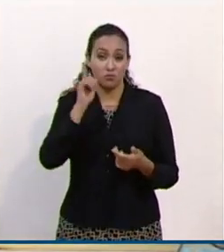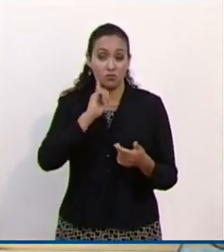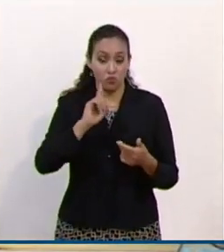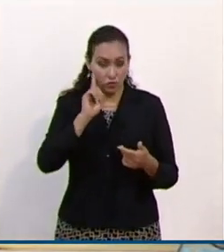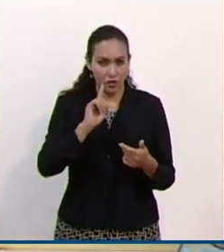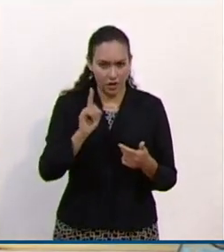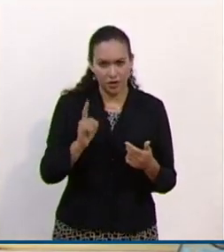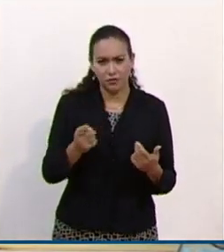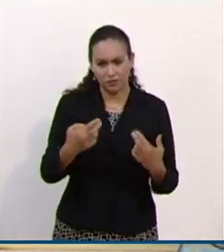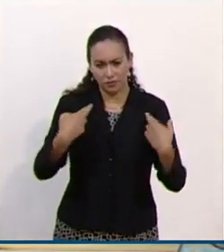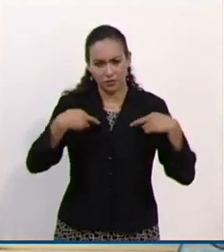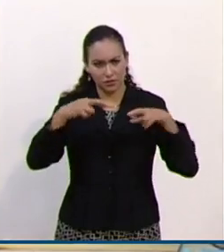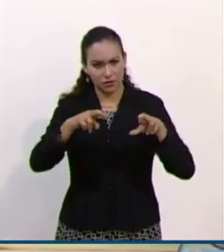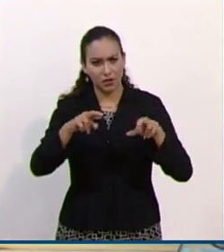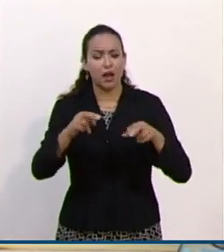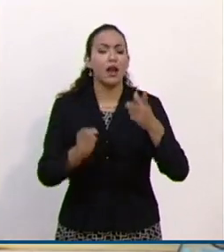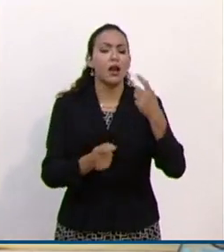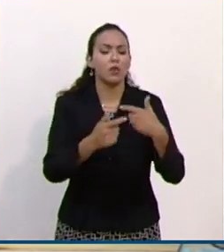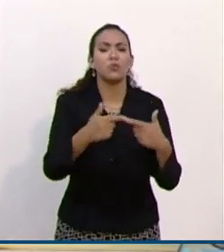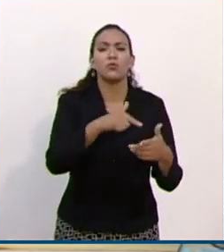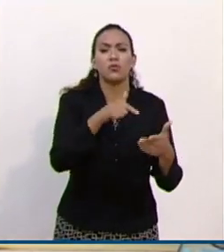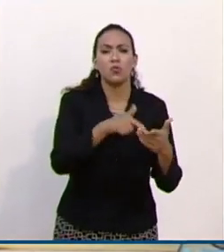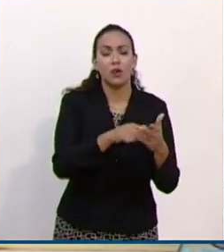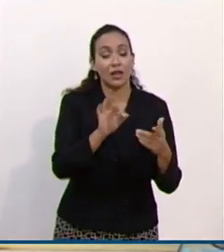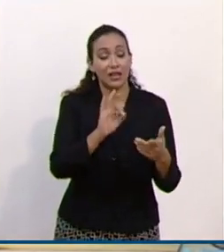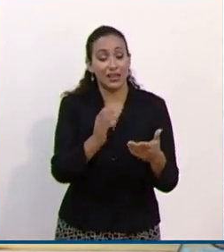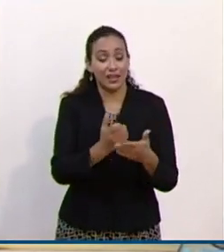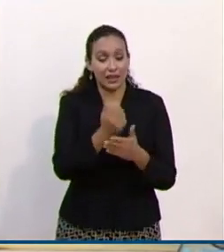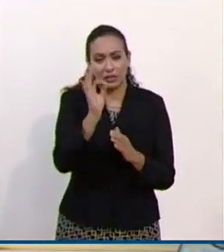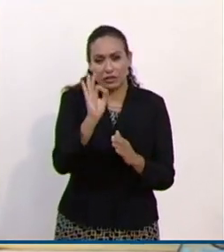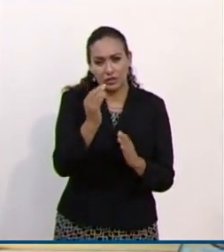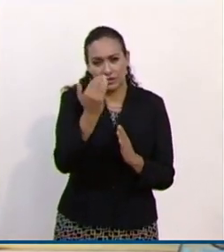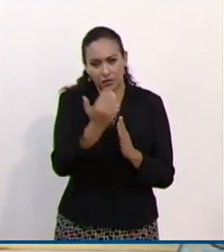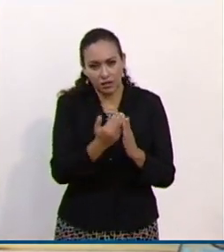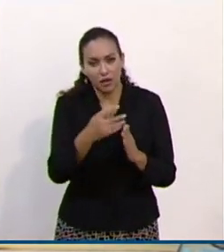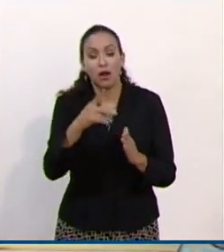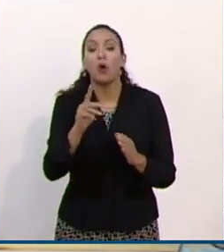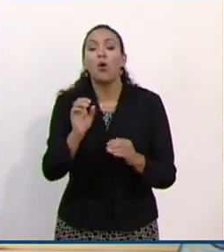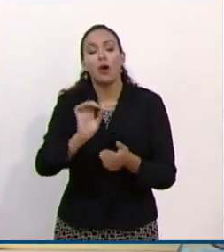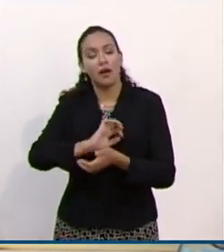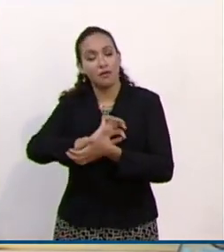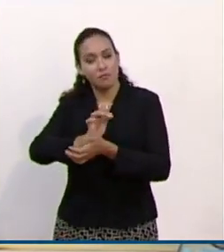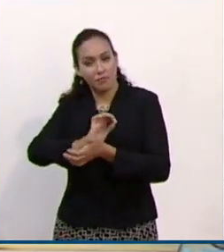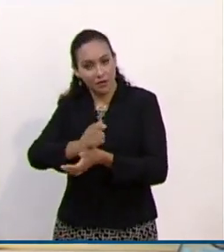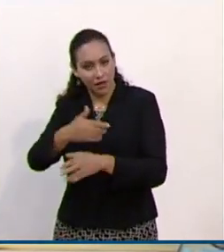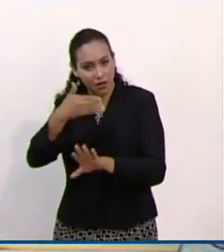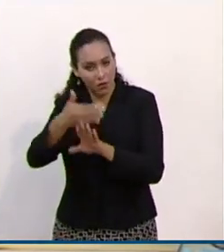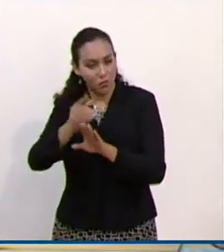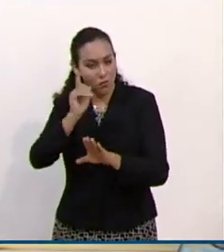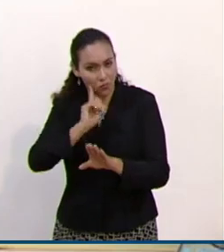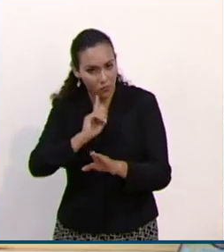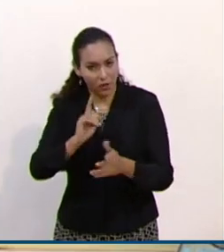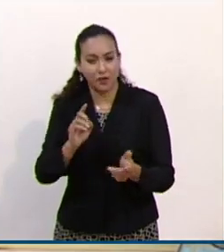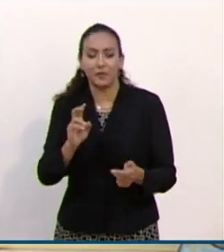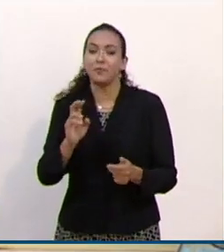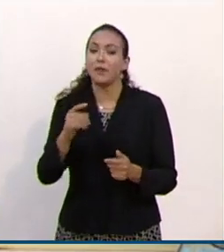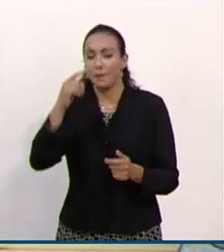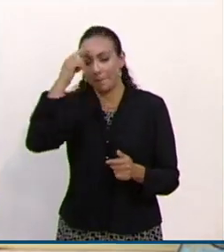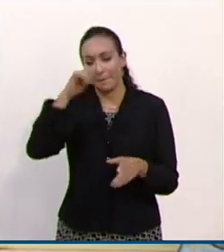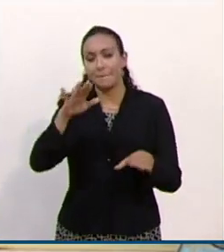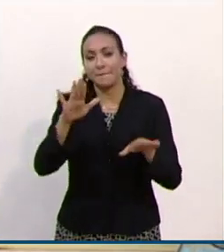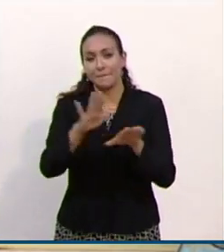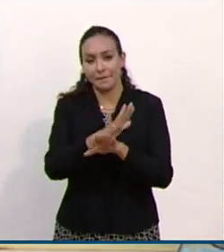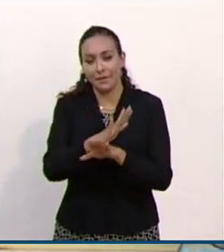en entidades con baja probabilidad de triunfo ni una situación de discriminación en su contra que amerite un cambio en